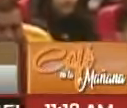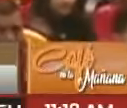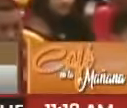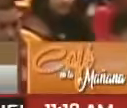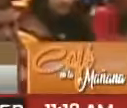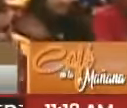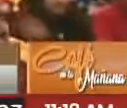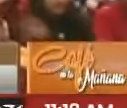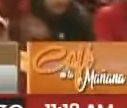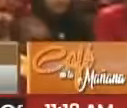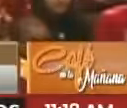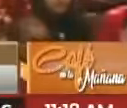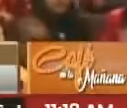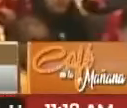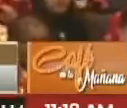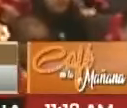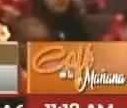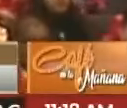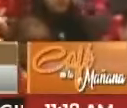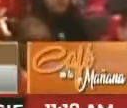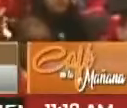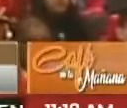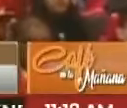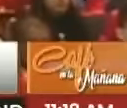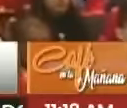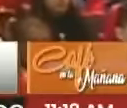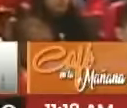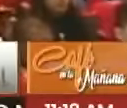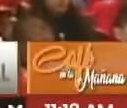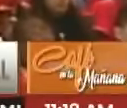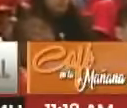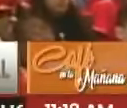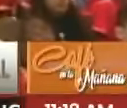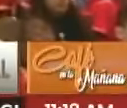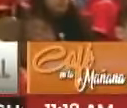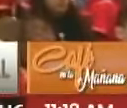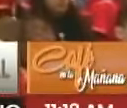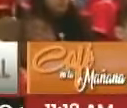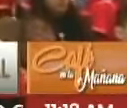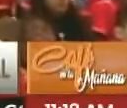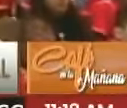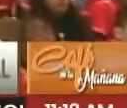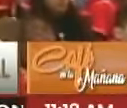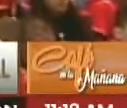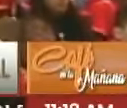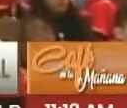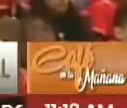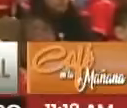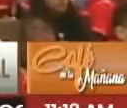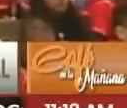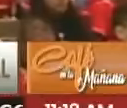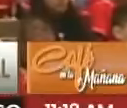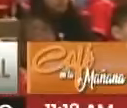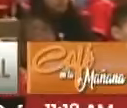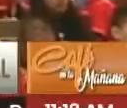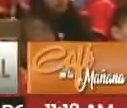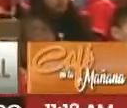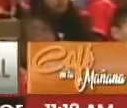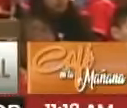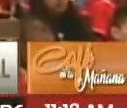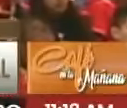esta hora. Nosotros nos encontramos en la reunión del Partido Socialista Unido de Venezuela. Una pequeña muestra del